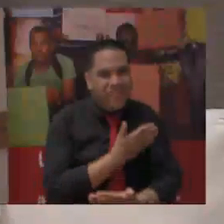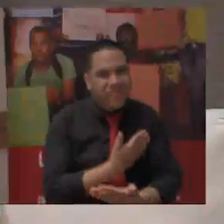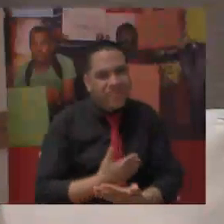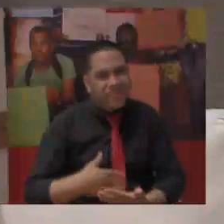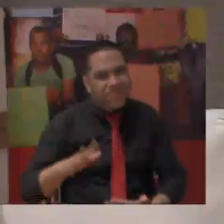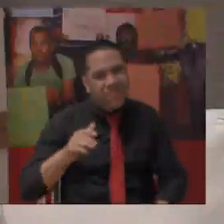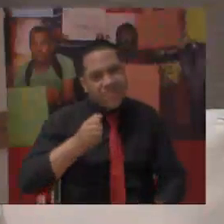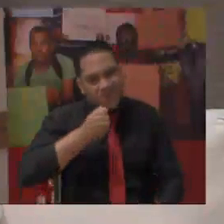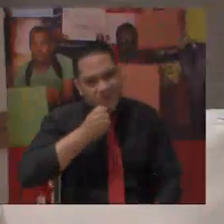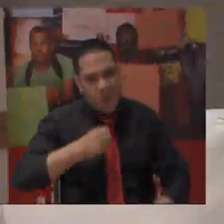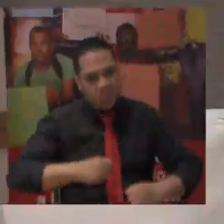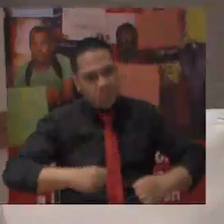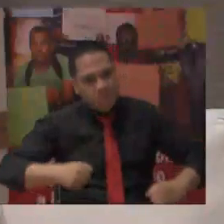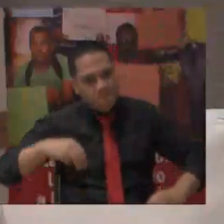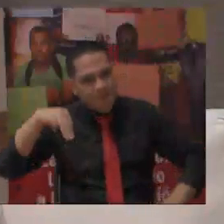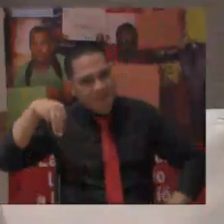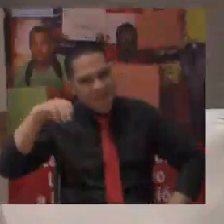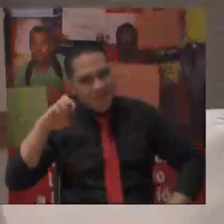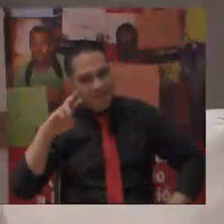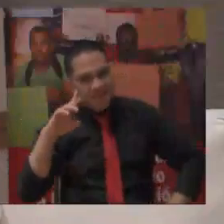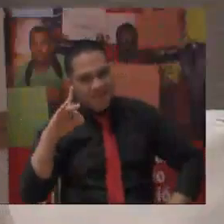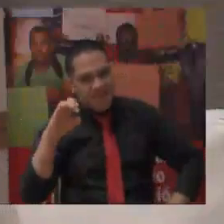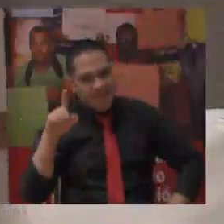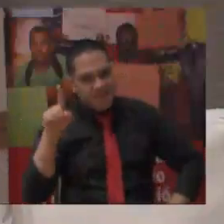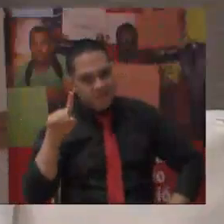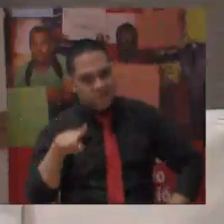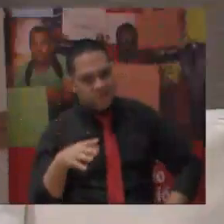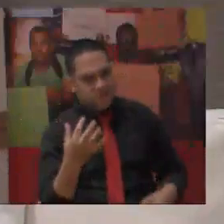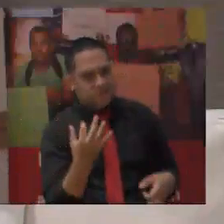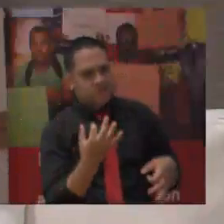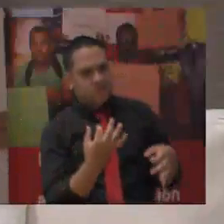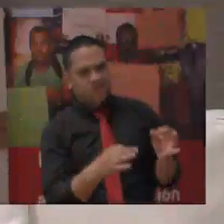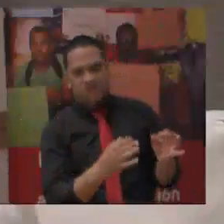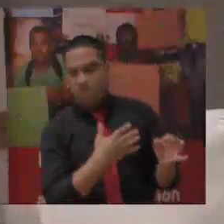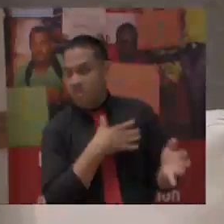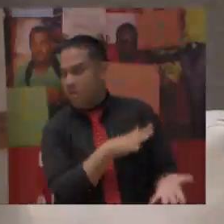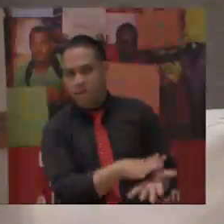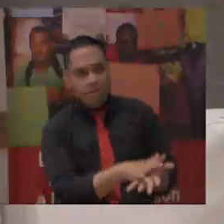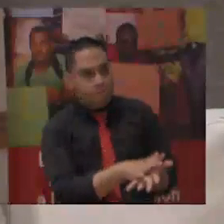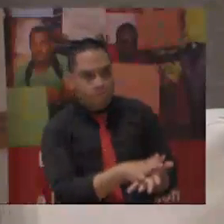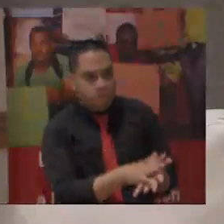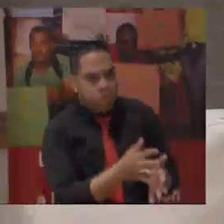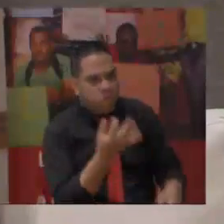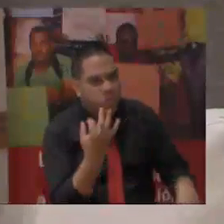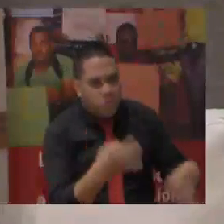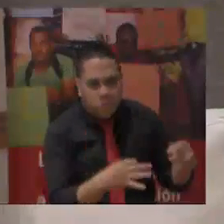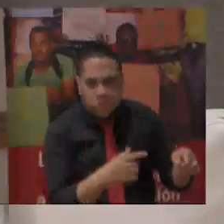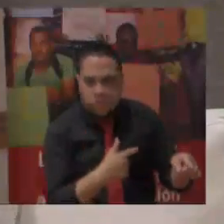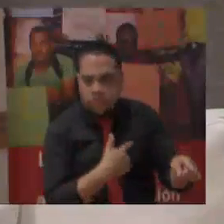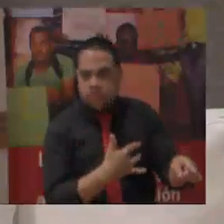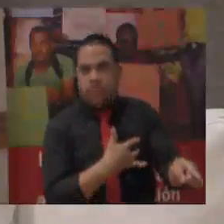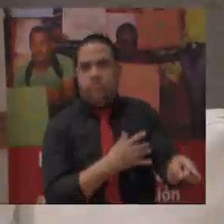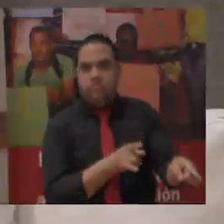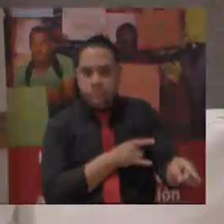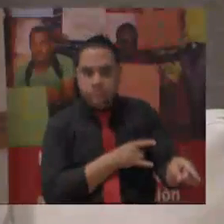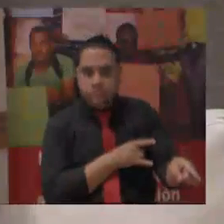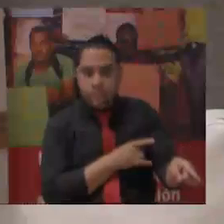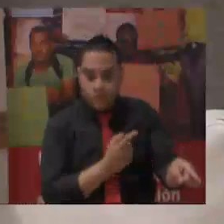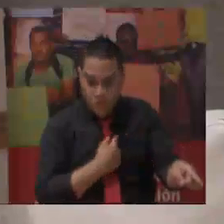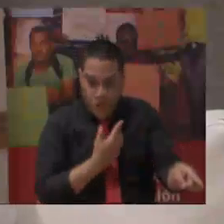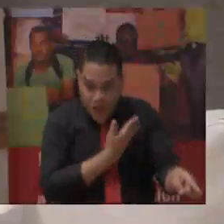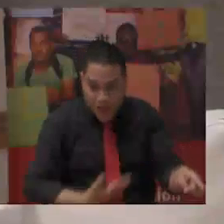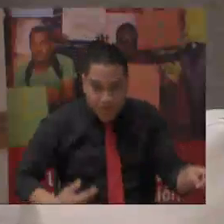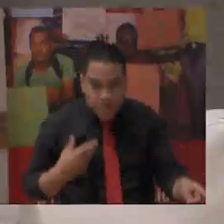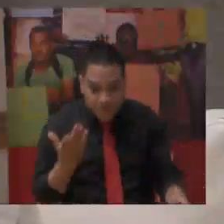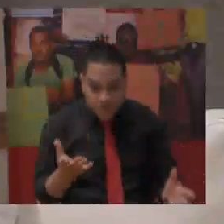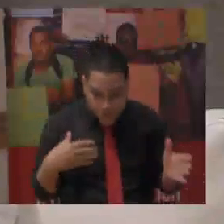que lo injusto no me fue indiferente. Y por pensar de esa manera, es que siendo presidente de una organización que tiene